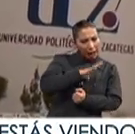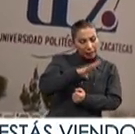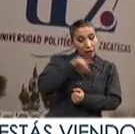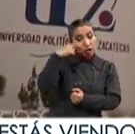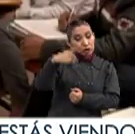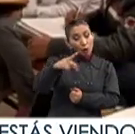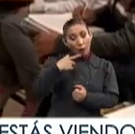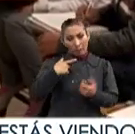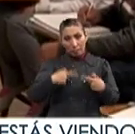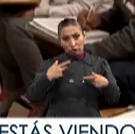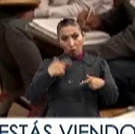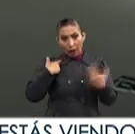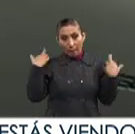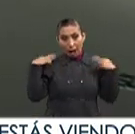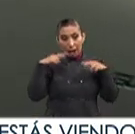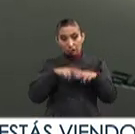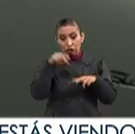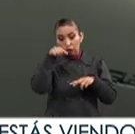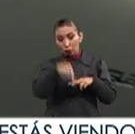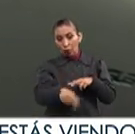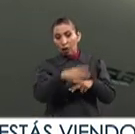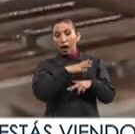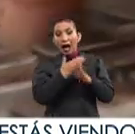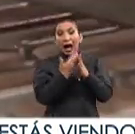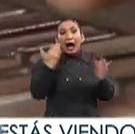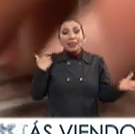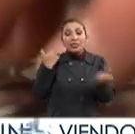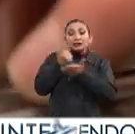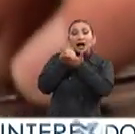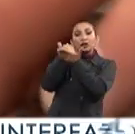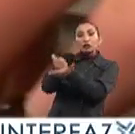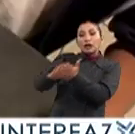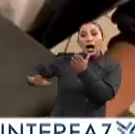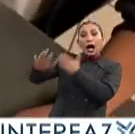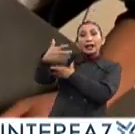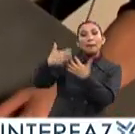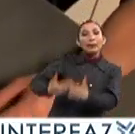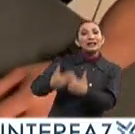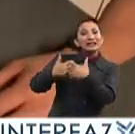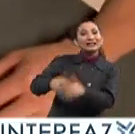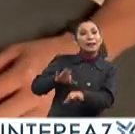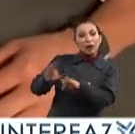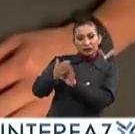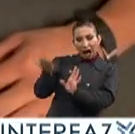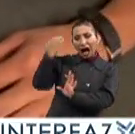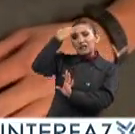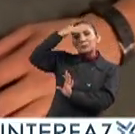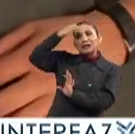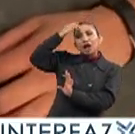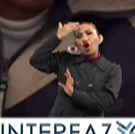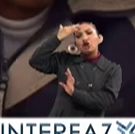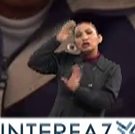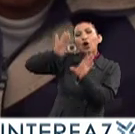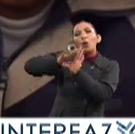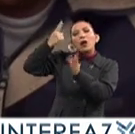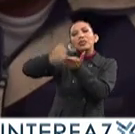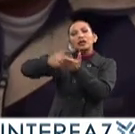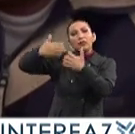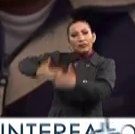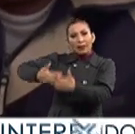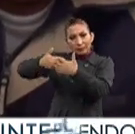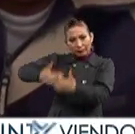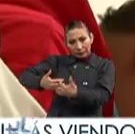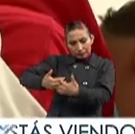su personal debe de ser gente que haya colaborado en el sector productivo, es decir, que ya tengan la experiencia en el sector